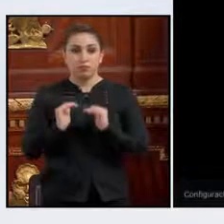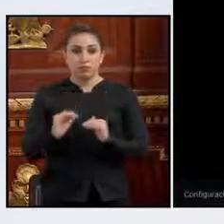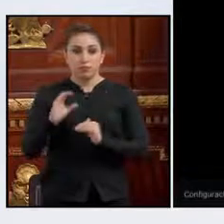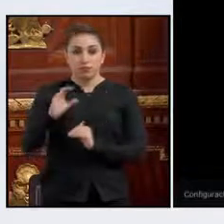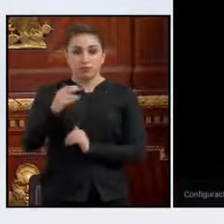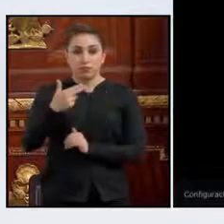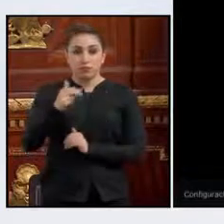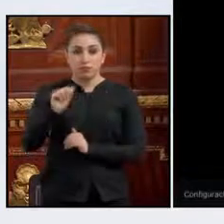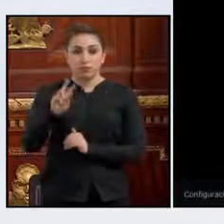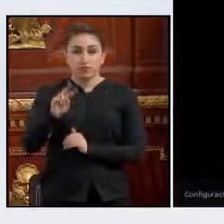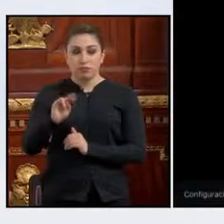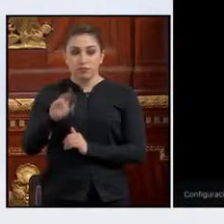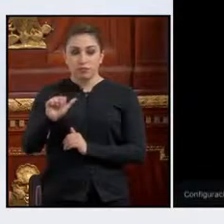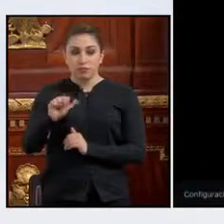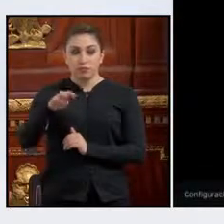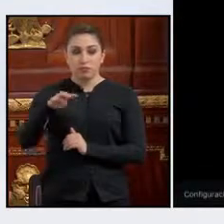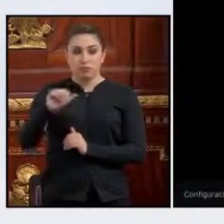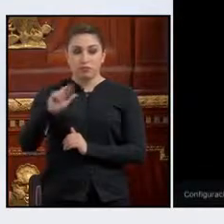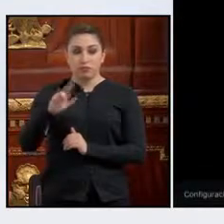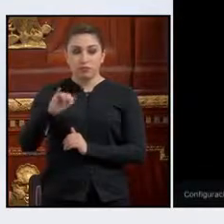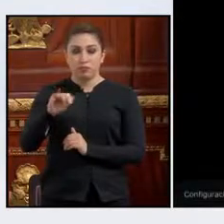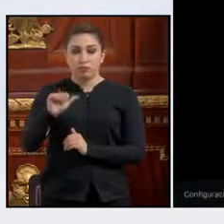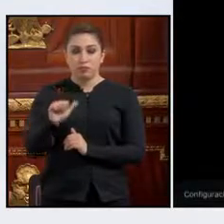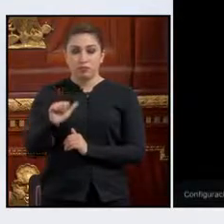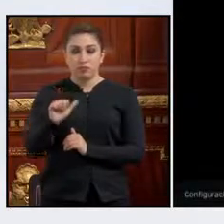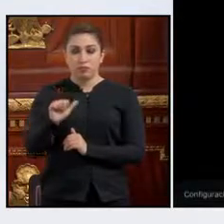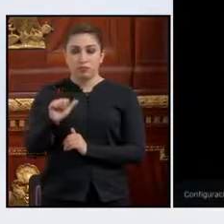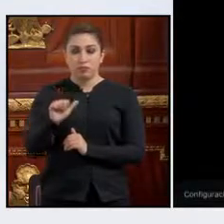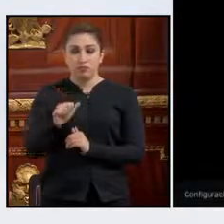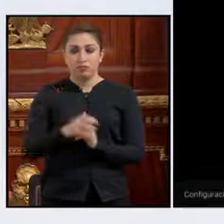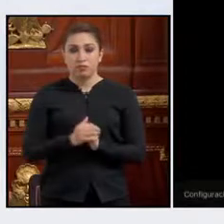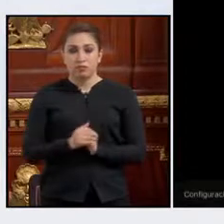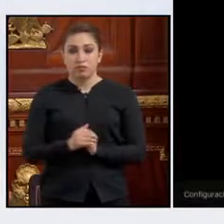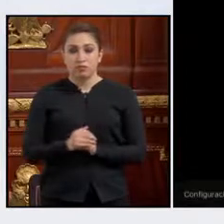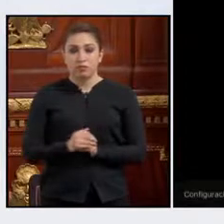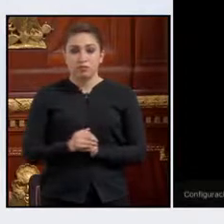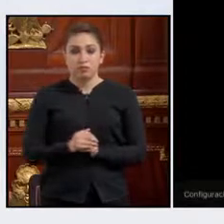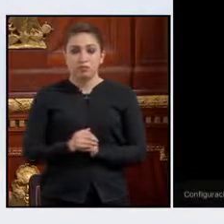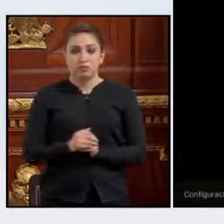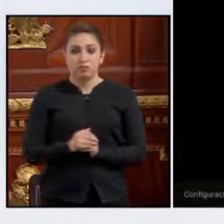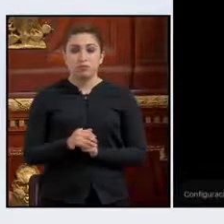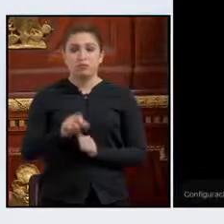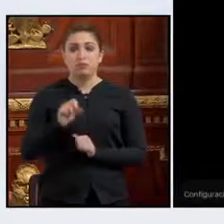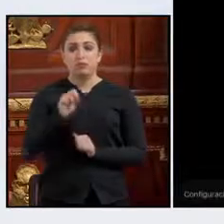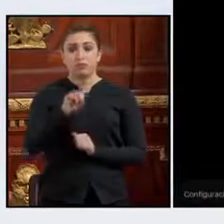Chavira de la Rosa, María Guadalupe. Chavira de la Rosa, presente.